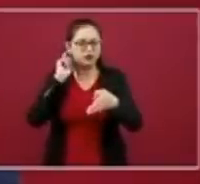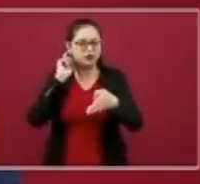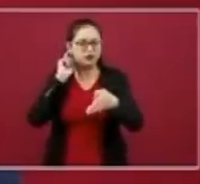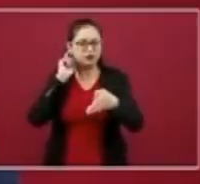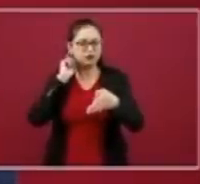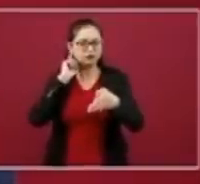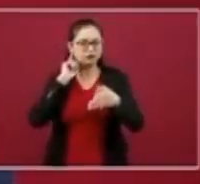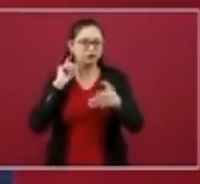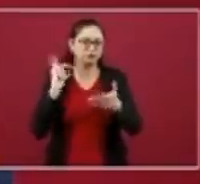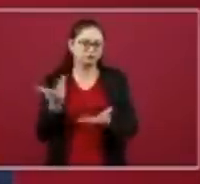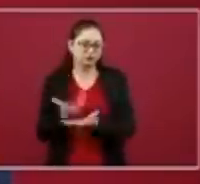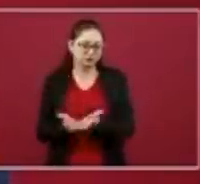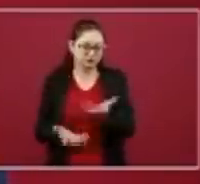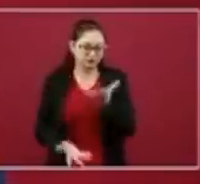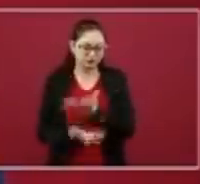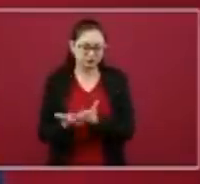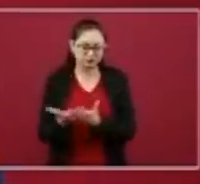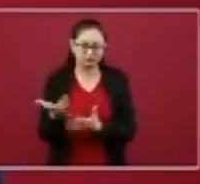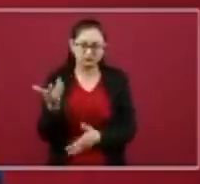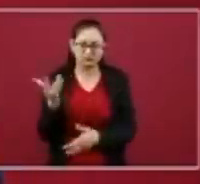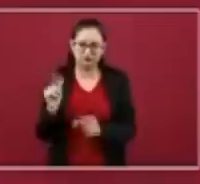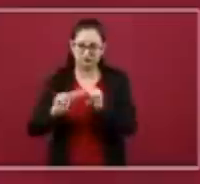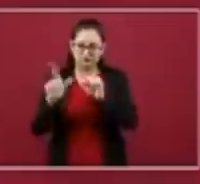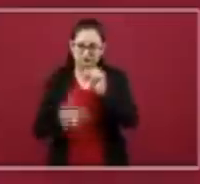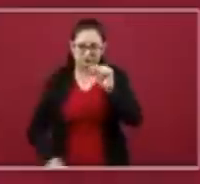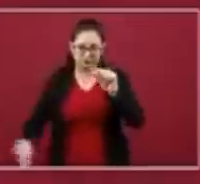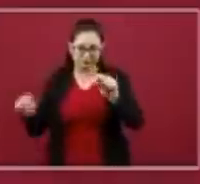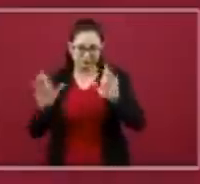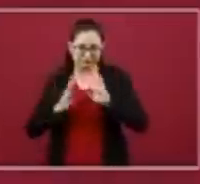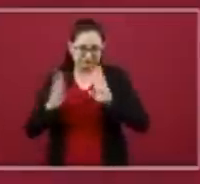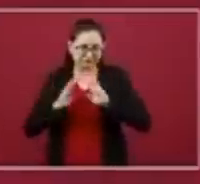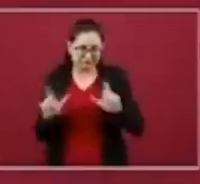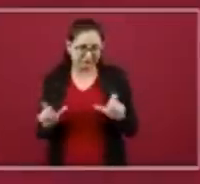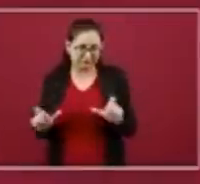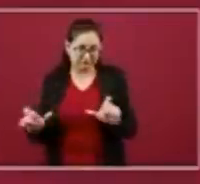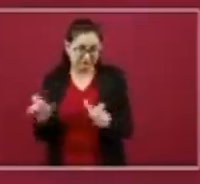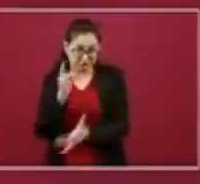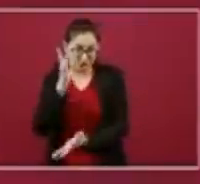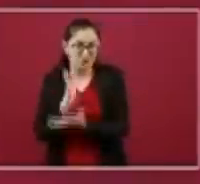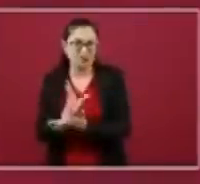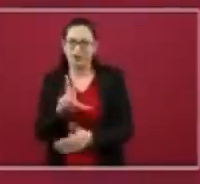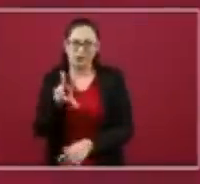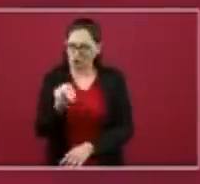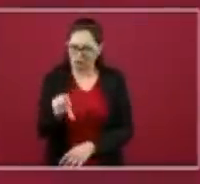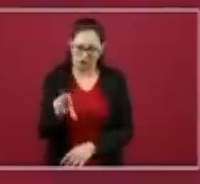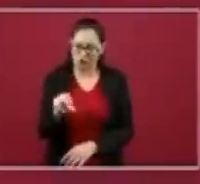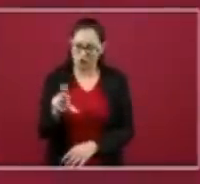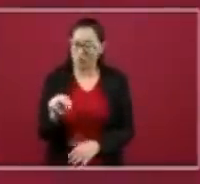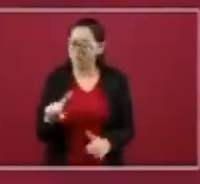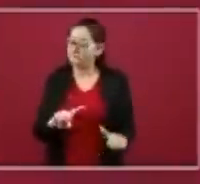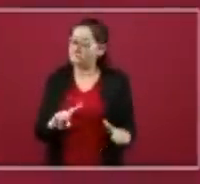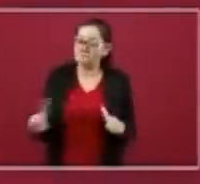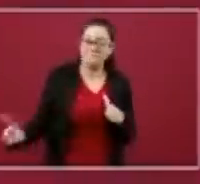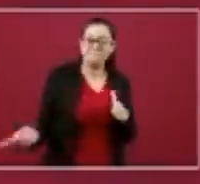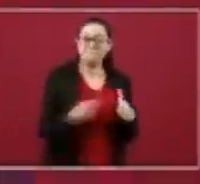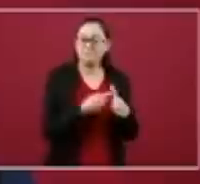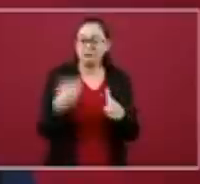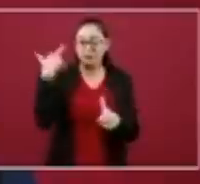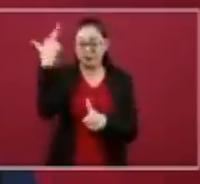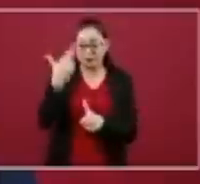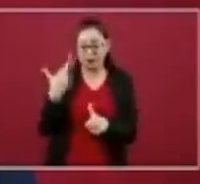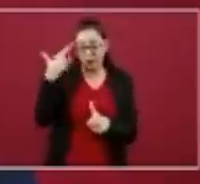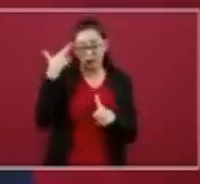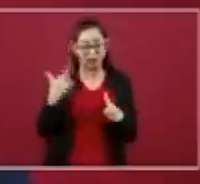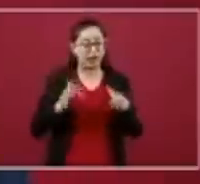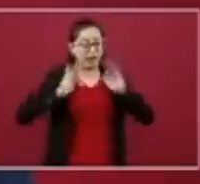las medidas que se tomen con la Guardia Nacional. La apuesta principal para serenar el